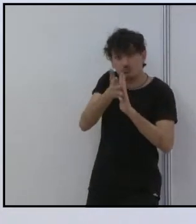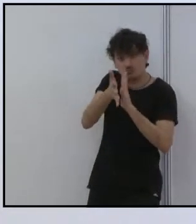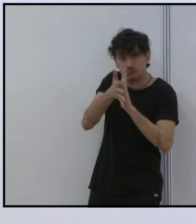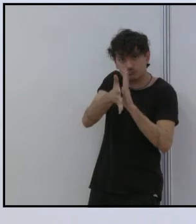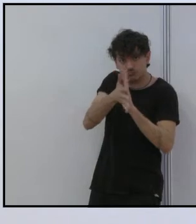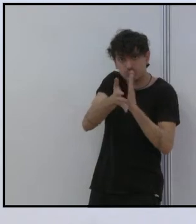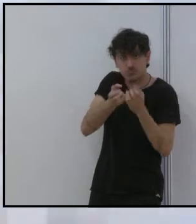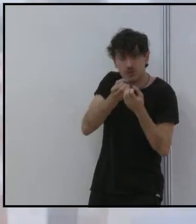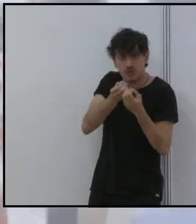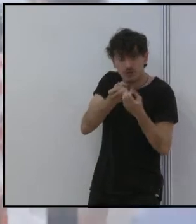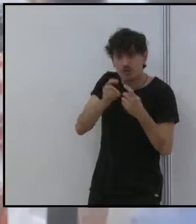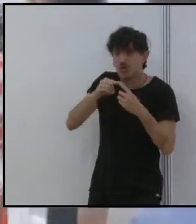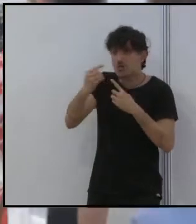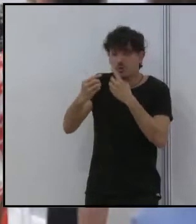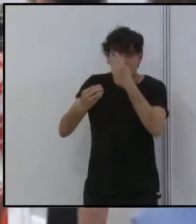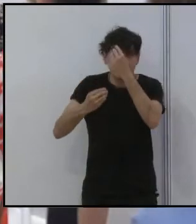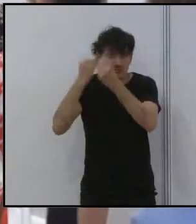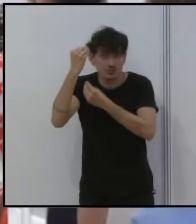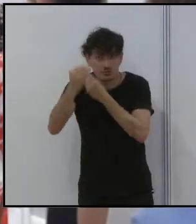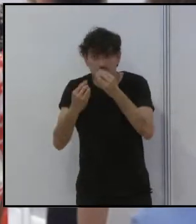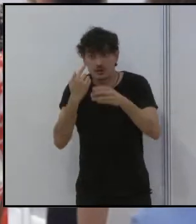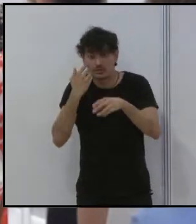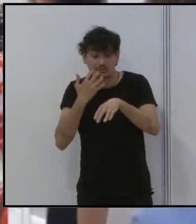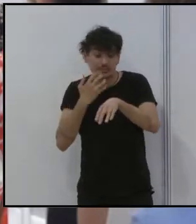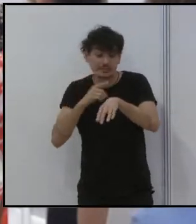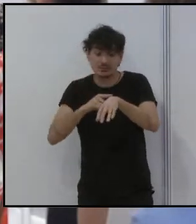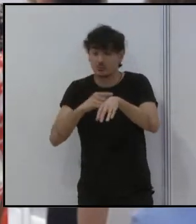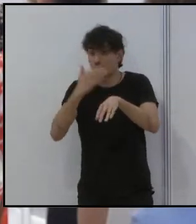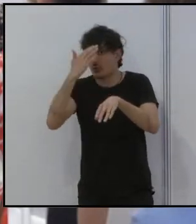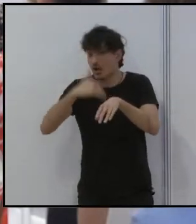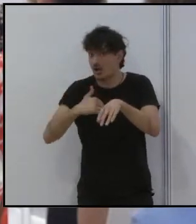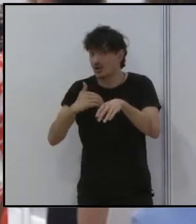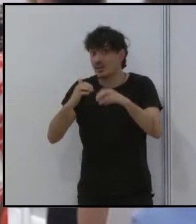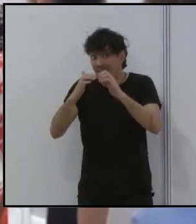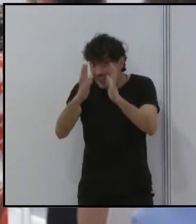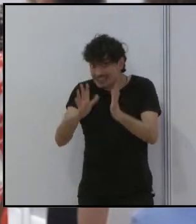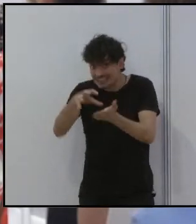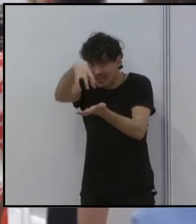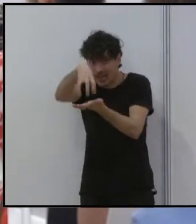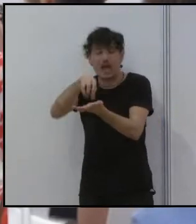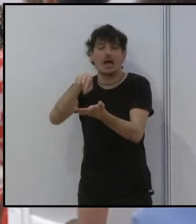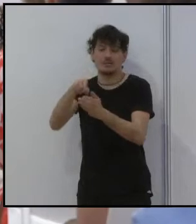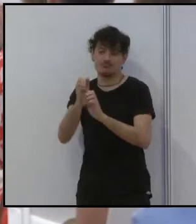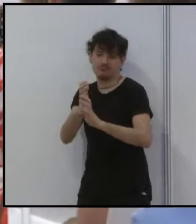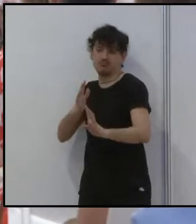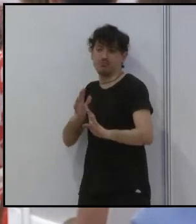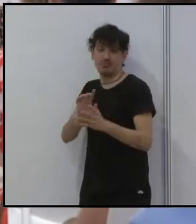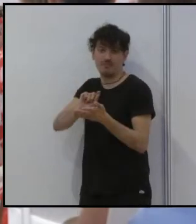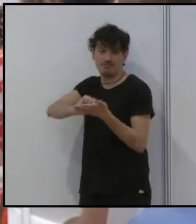turno de reflexiones y si no nos da, nos veremos en la caseta para firmar libros. Muchas gracias.